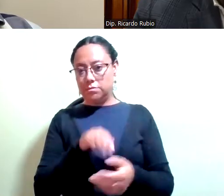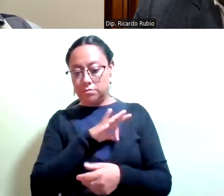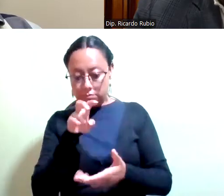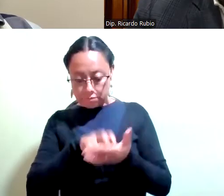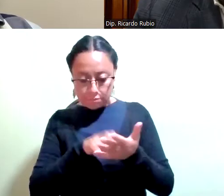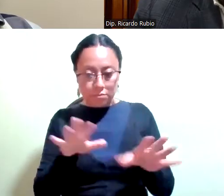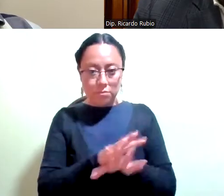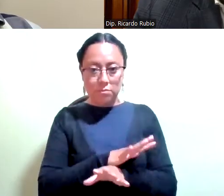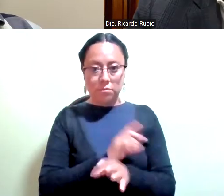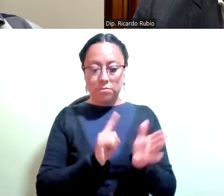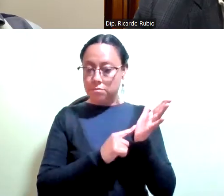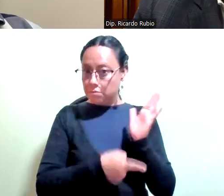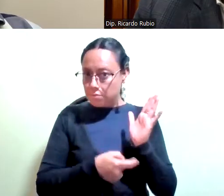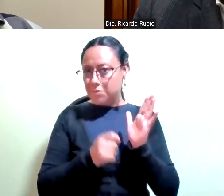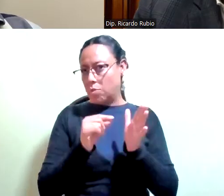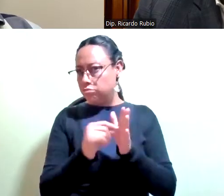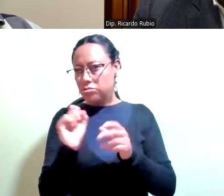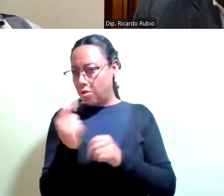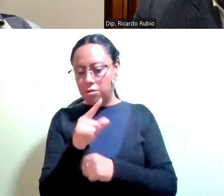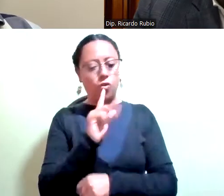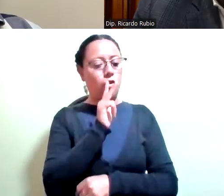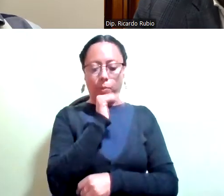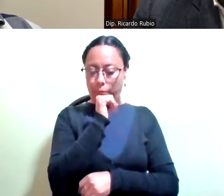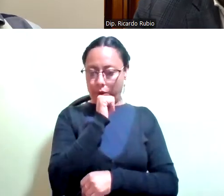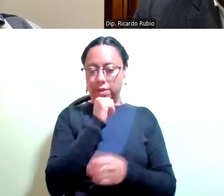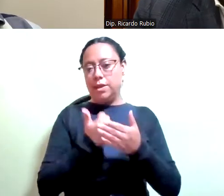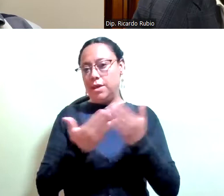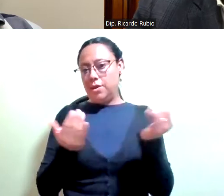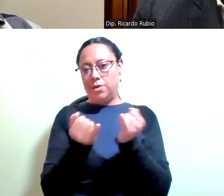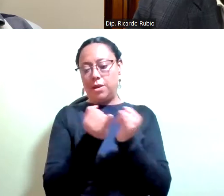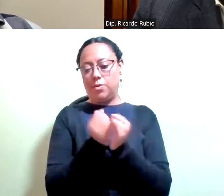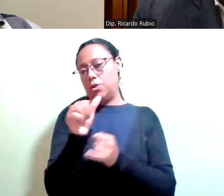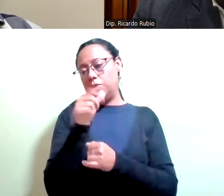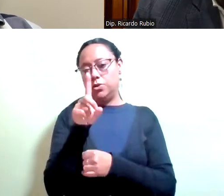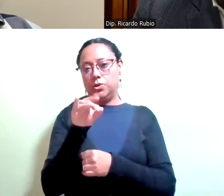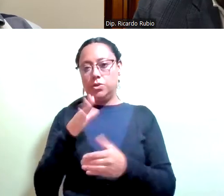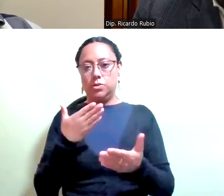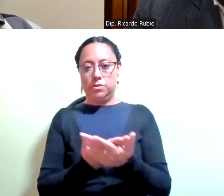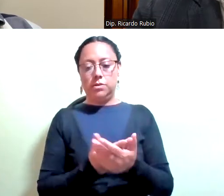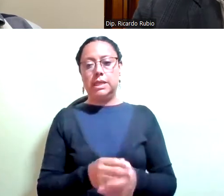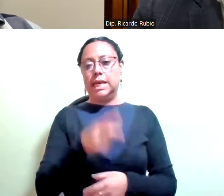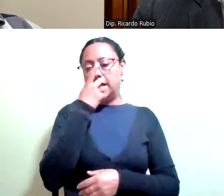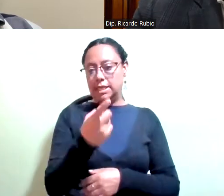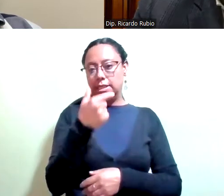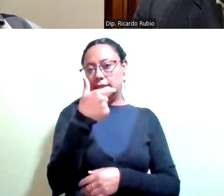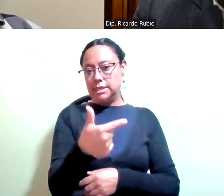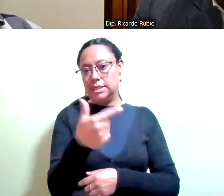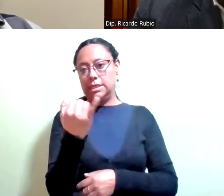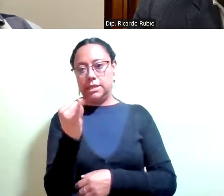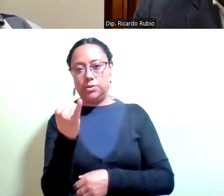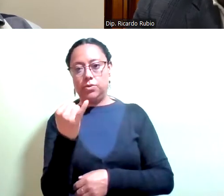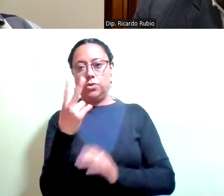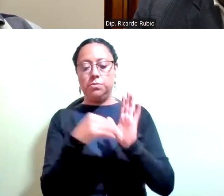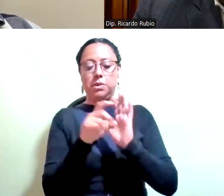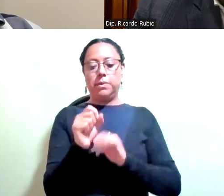coma después de esto. Y los otros dictámenes que acabamos de aprobar tienen este mismo problema. Dicen 7 de junio de 2022. ¿Qué creen? No se